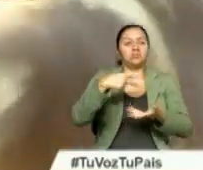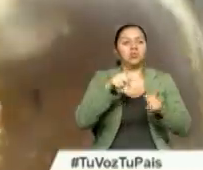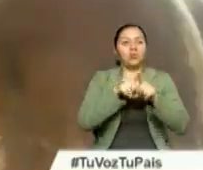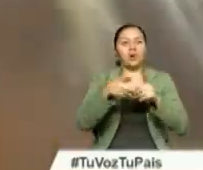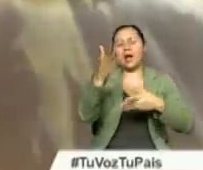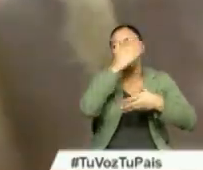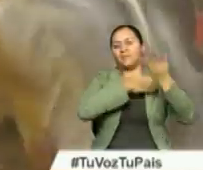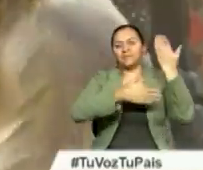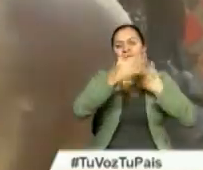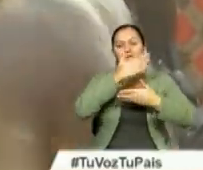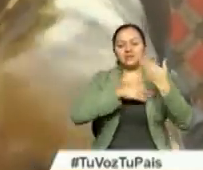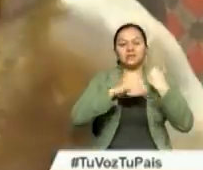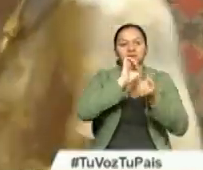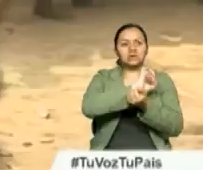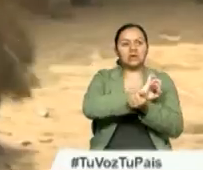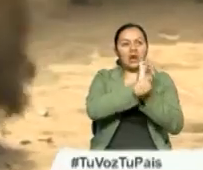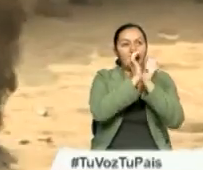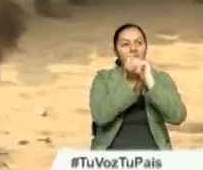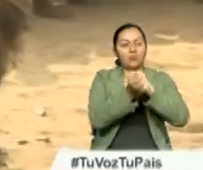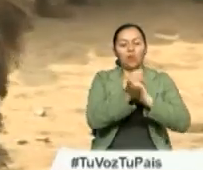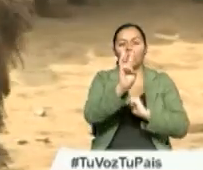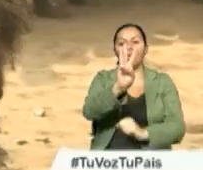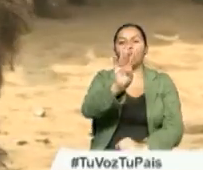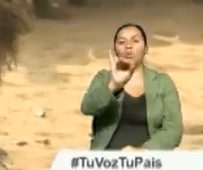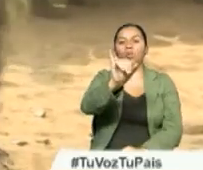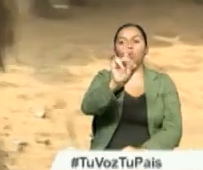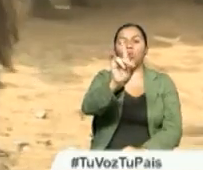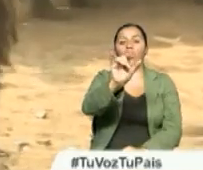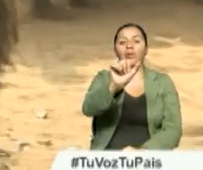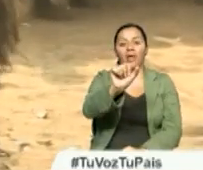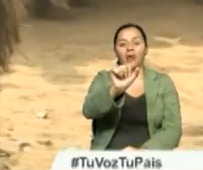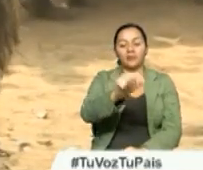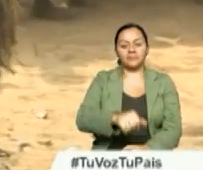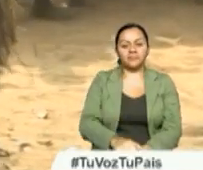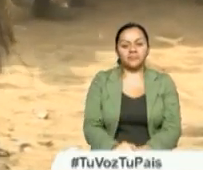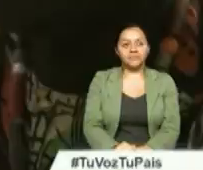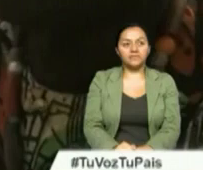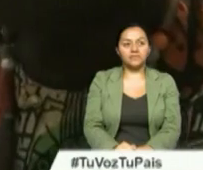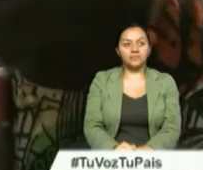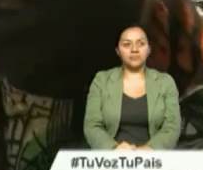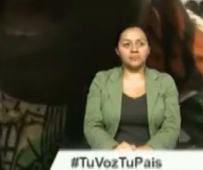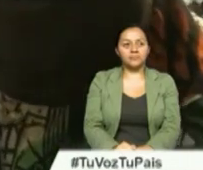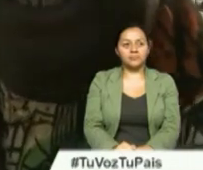punto de comercio de esclavos, acoge el festival anual de vudú de Benín.